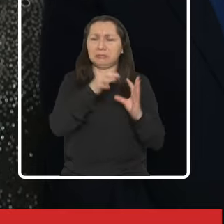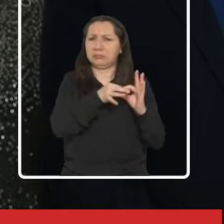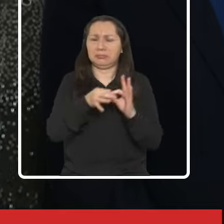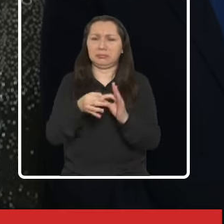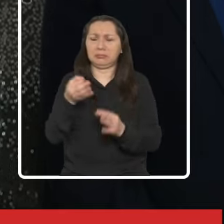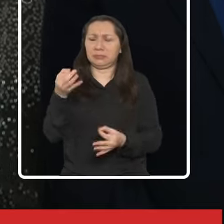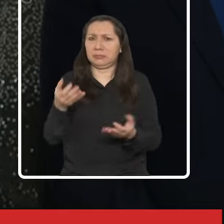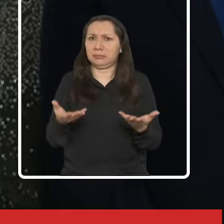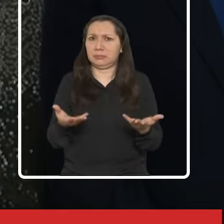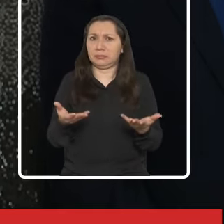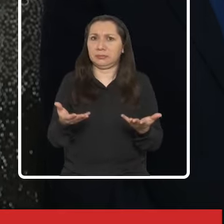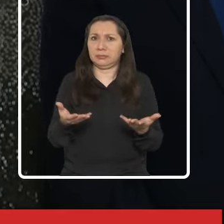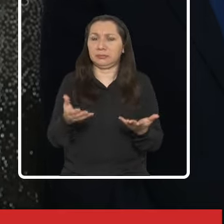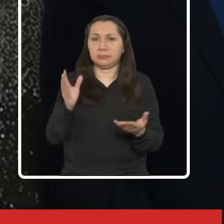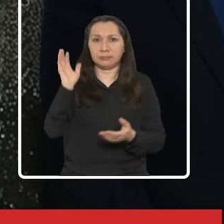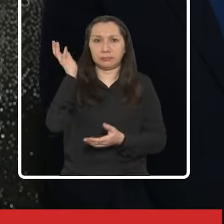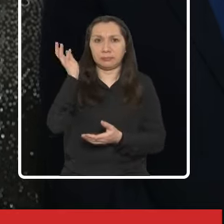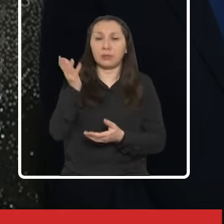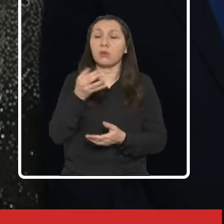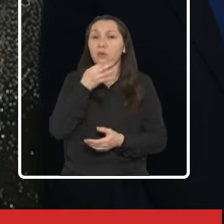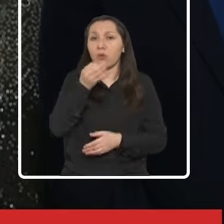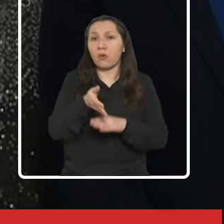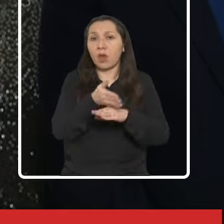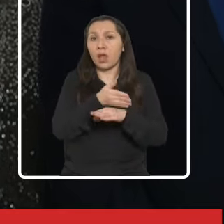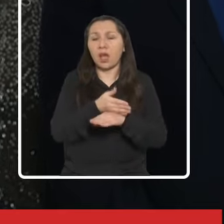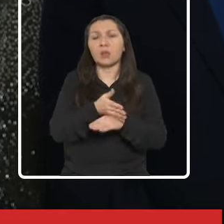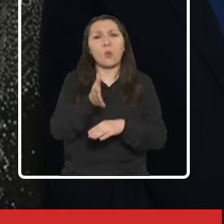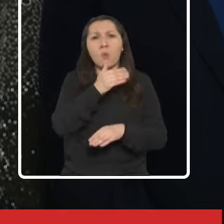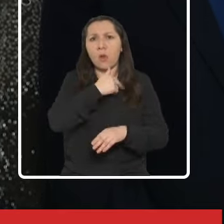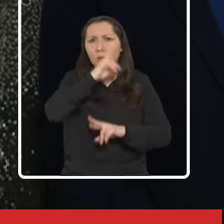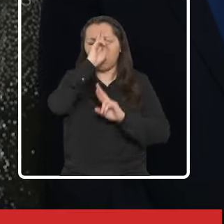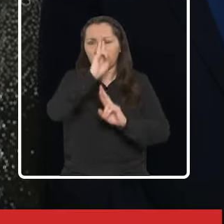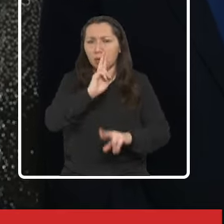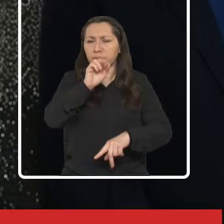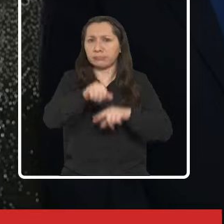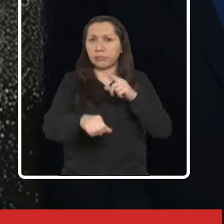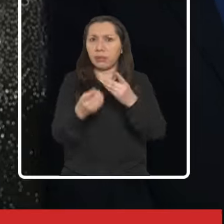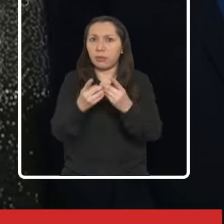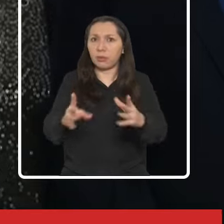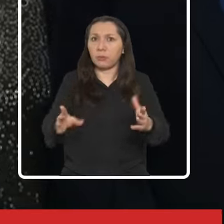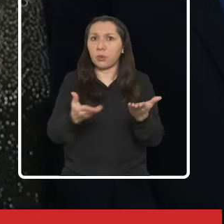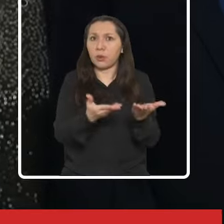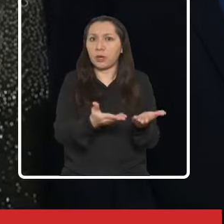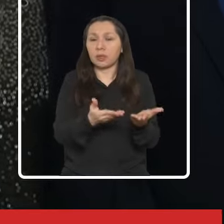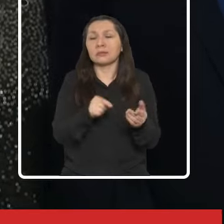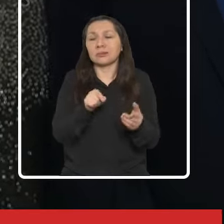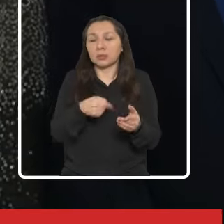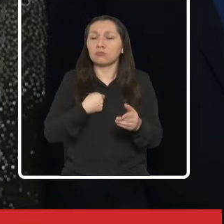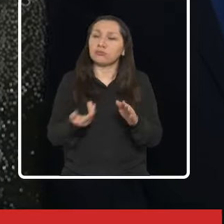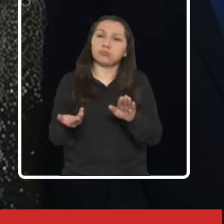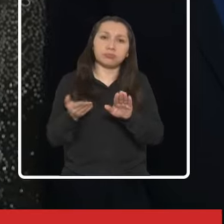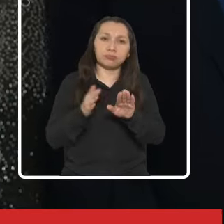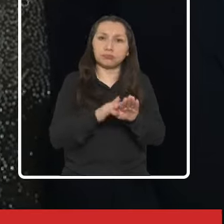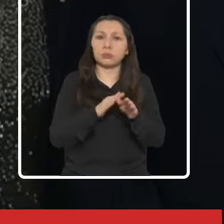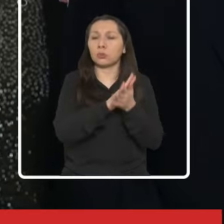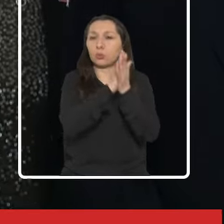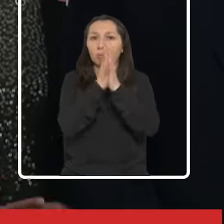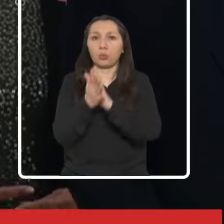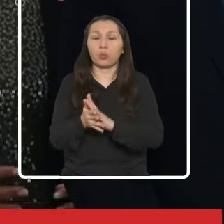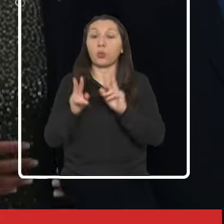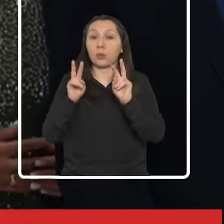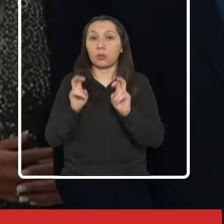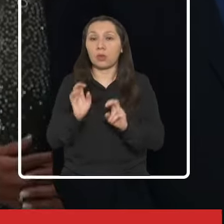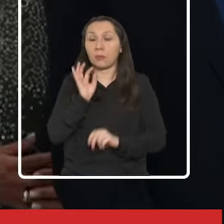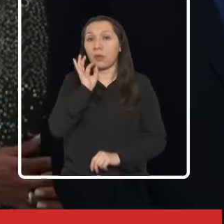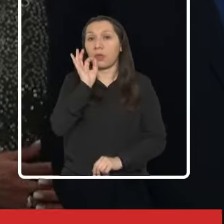injustificable y, como señalé antes, demuestra una intolerancia impropia de las democracias. Y en ese sentido, yo respaldo plenamente todo lo que al